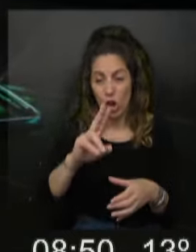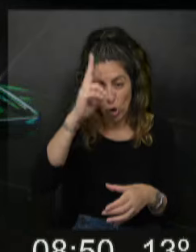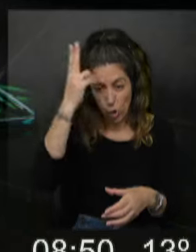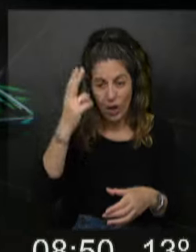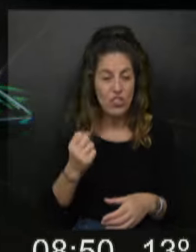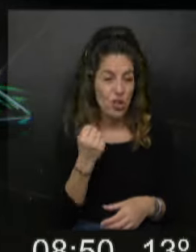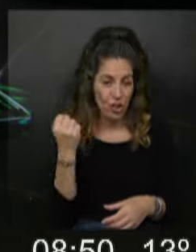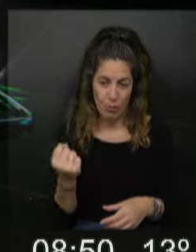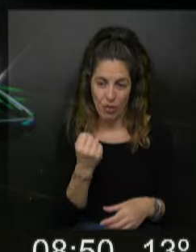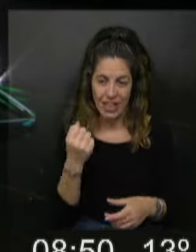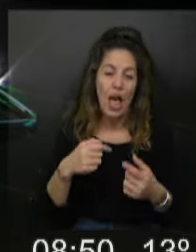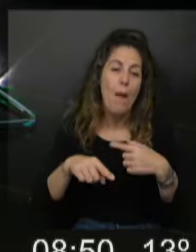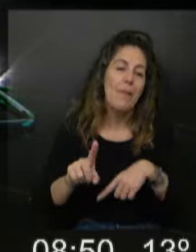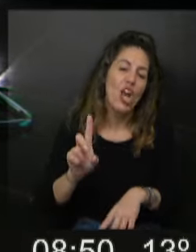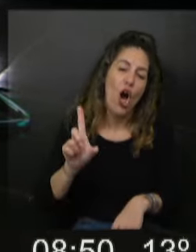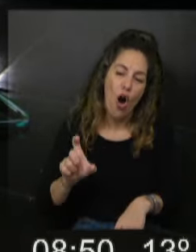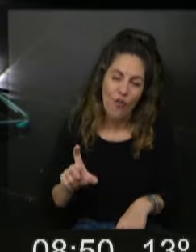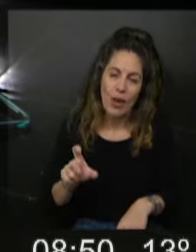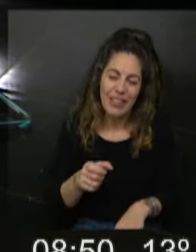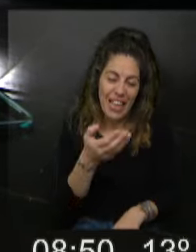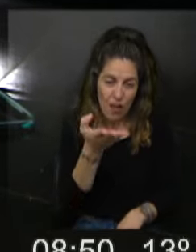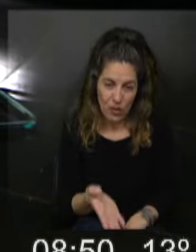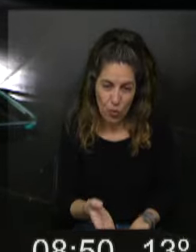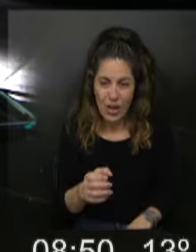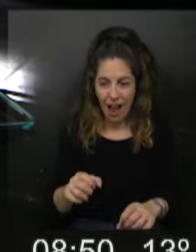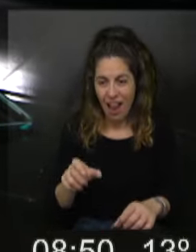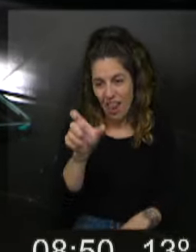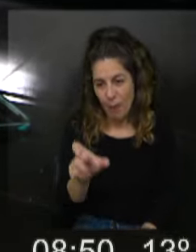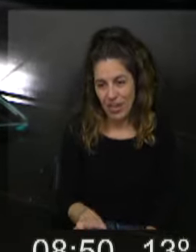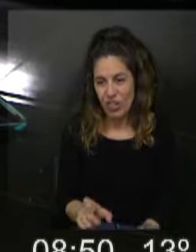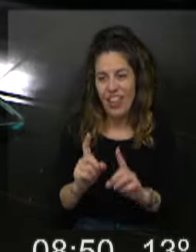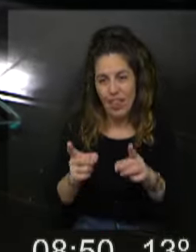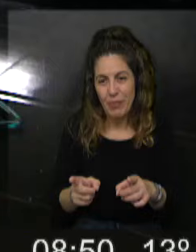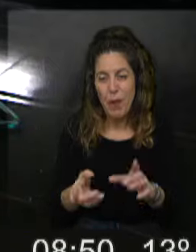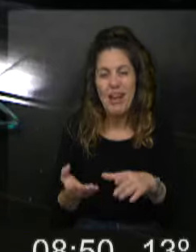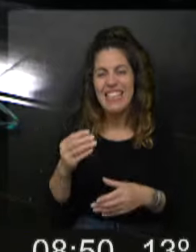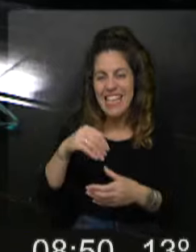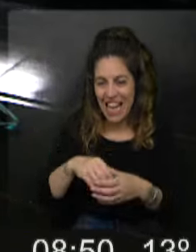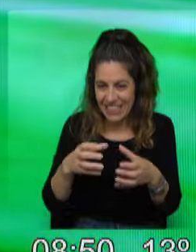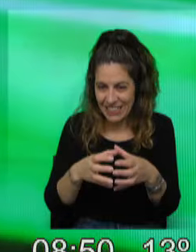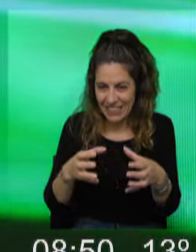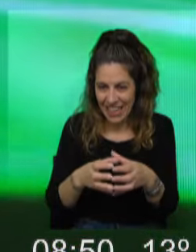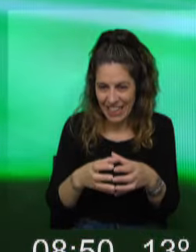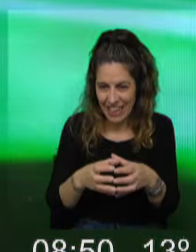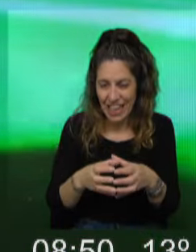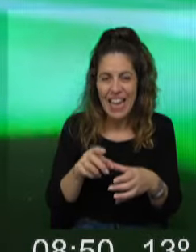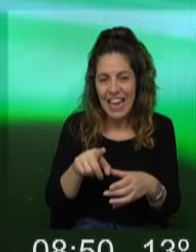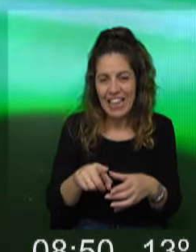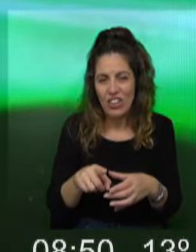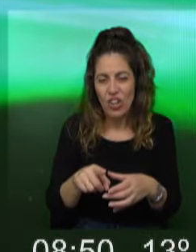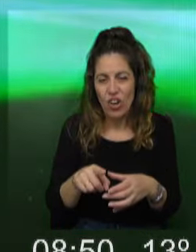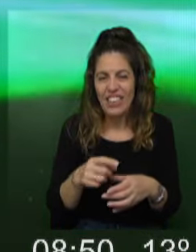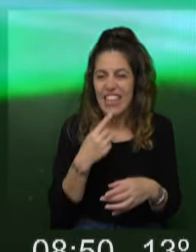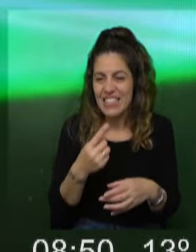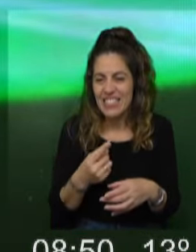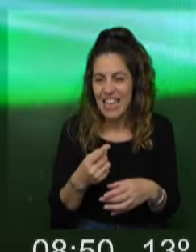siendo relevantes Pero obviamente que las figuras también sobre todo a la interna no esto que te decía de los movimientos